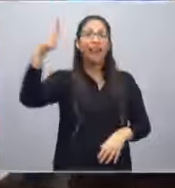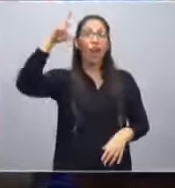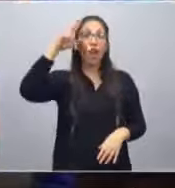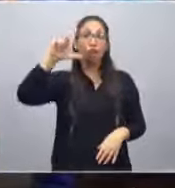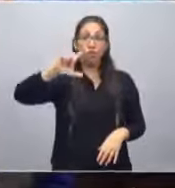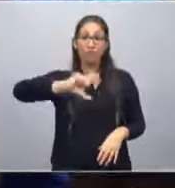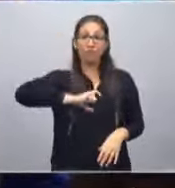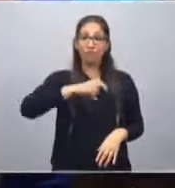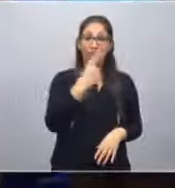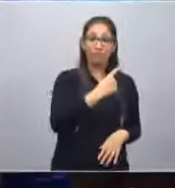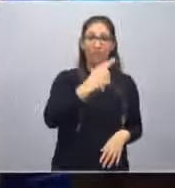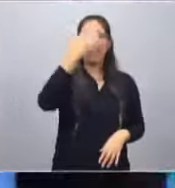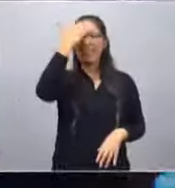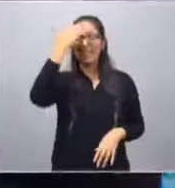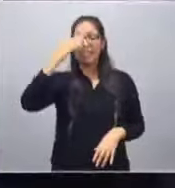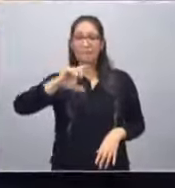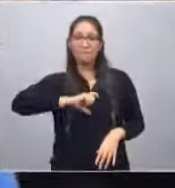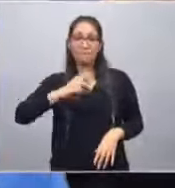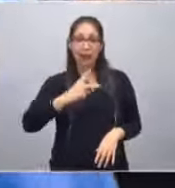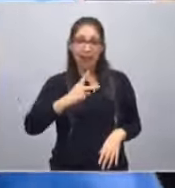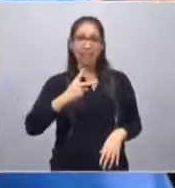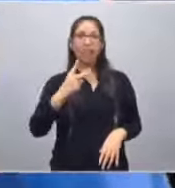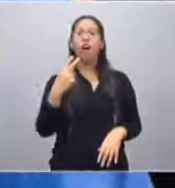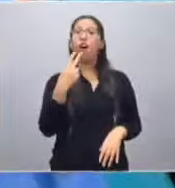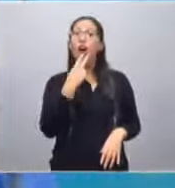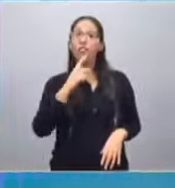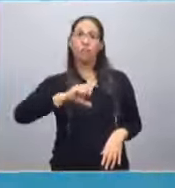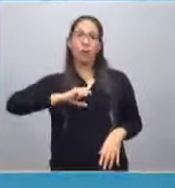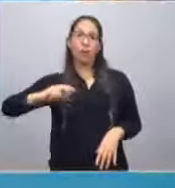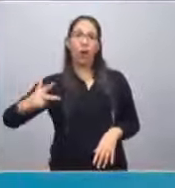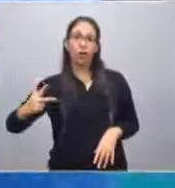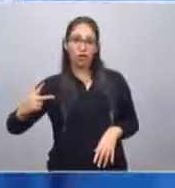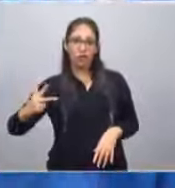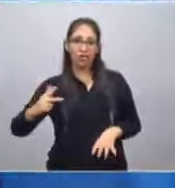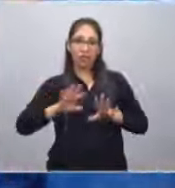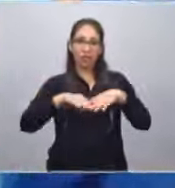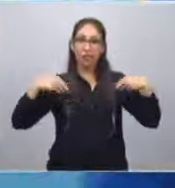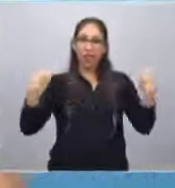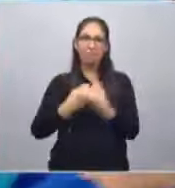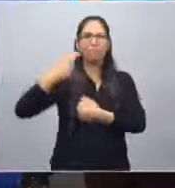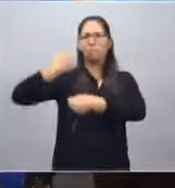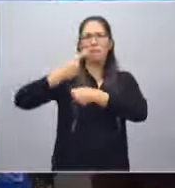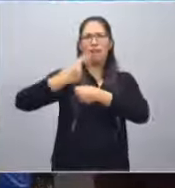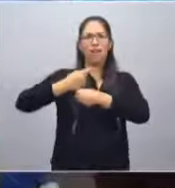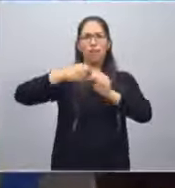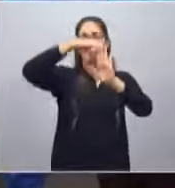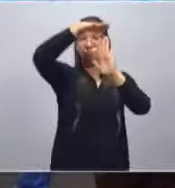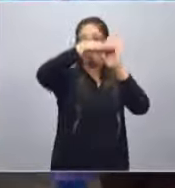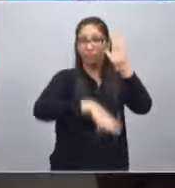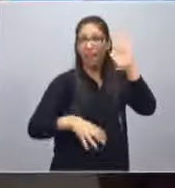oro 15 de plata y 11 de bronce primeros en el medallero